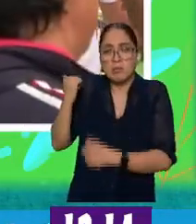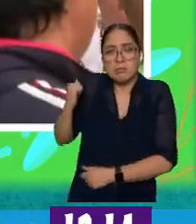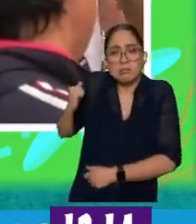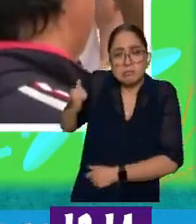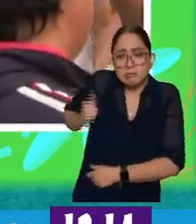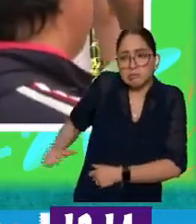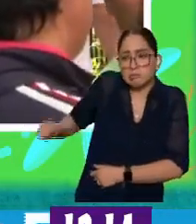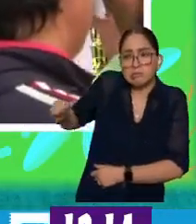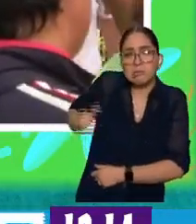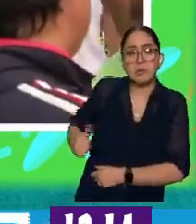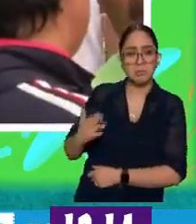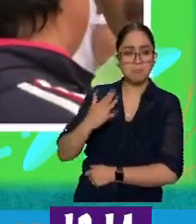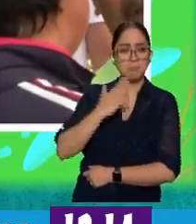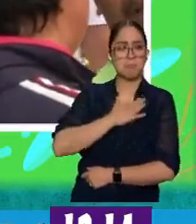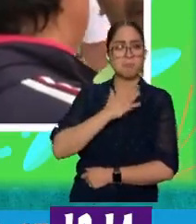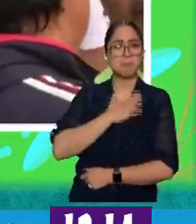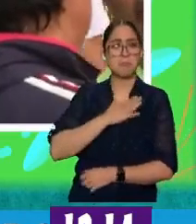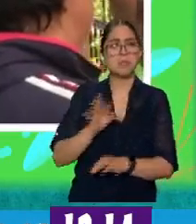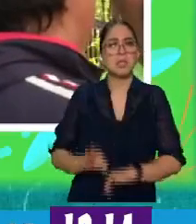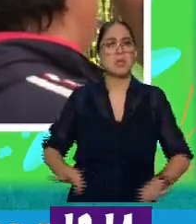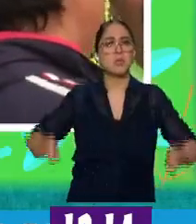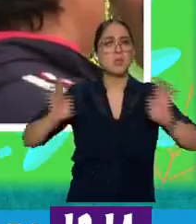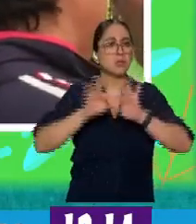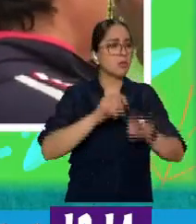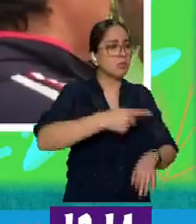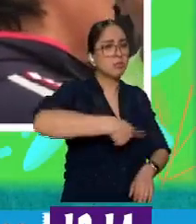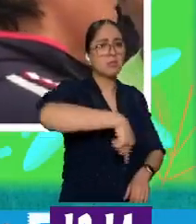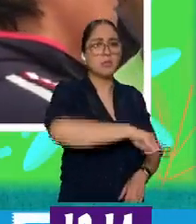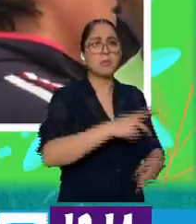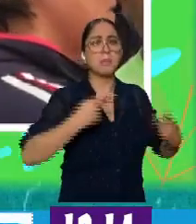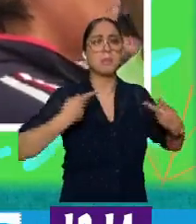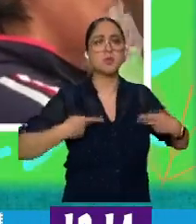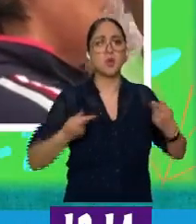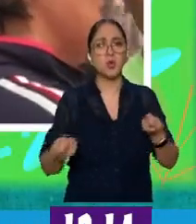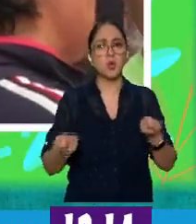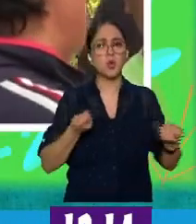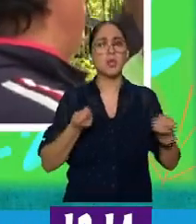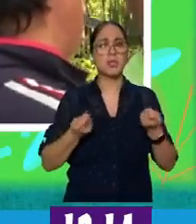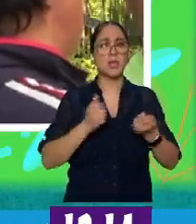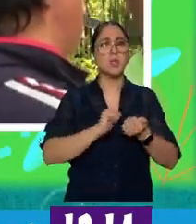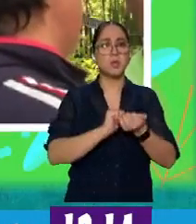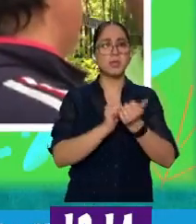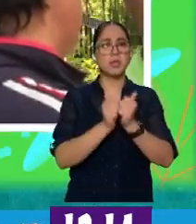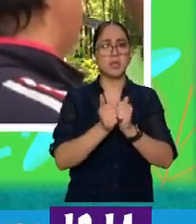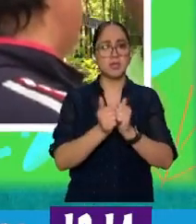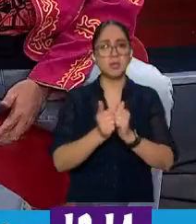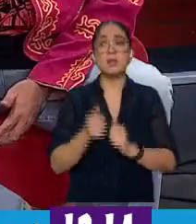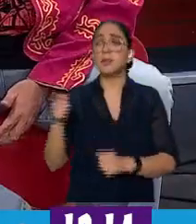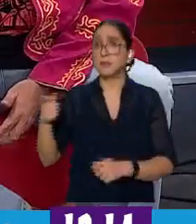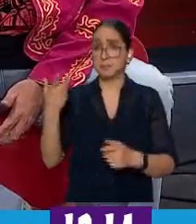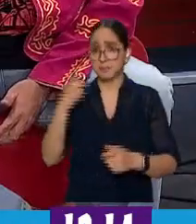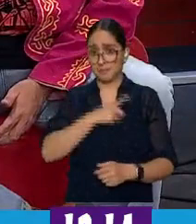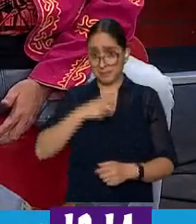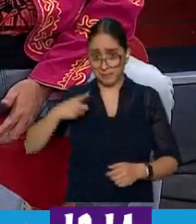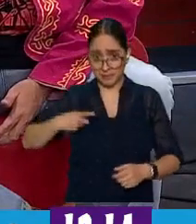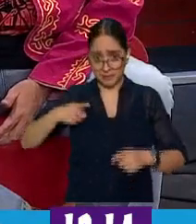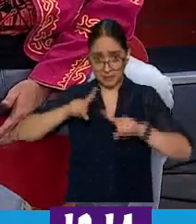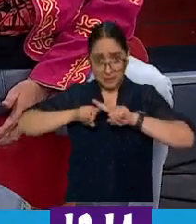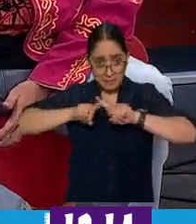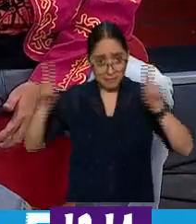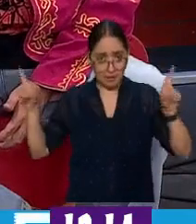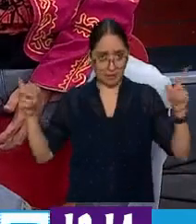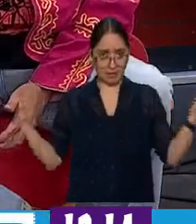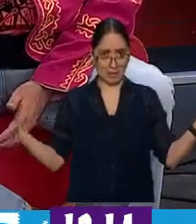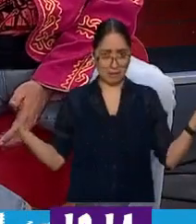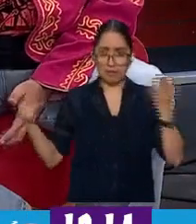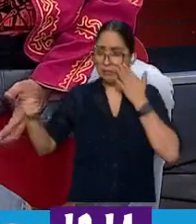se importa él y los demás solo son instrumentos para el acceso al poder. Cuando debería de ser totalmente lo contrario, mi querido Doc.